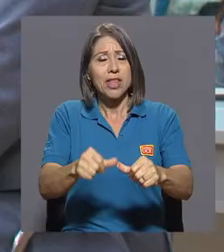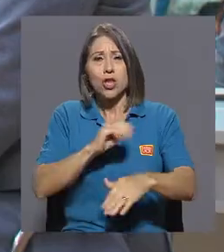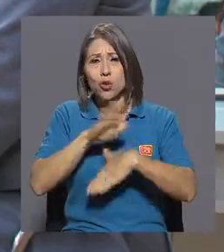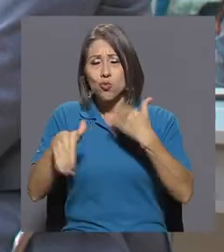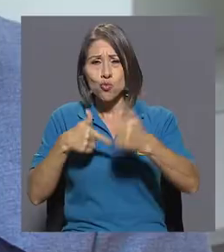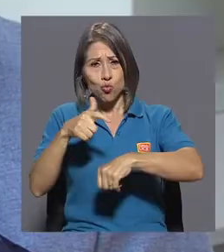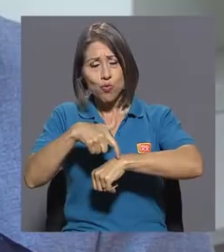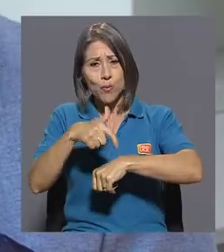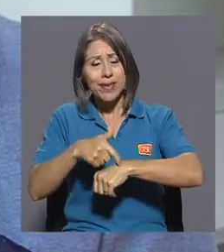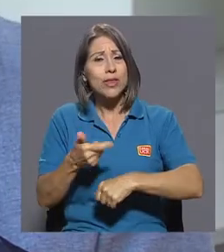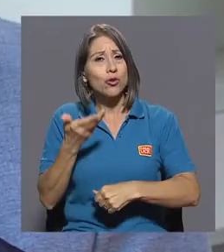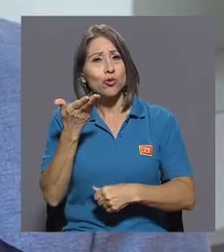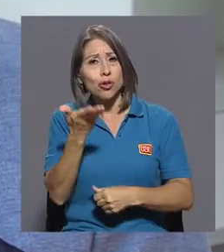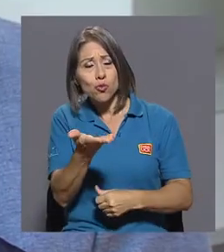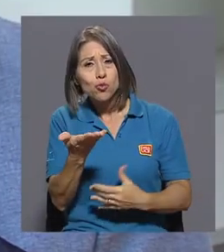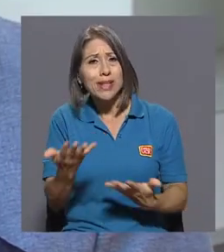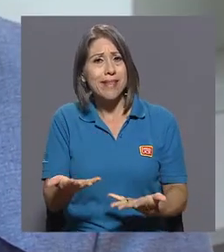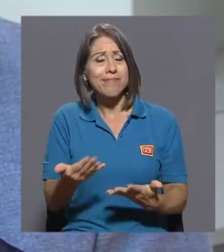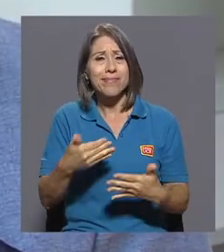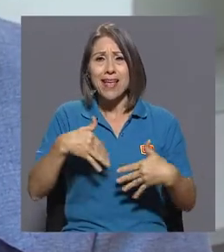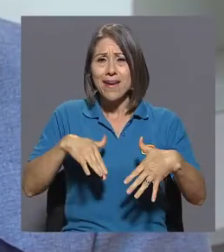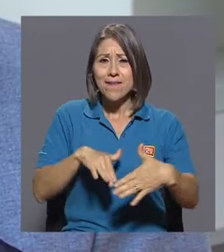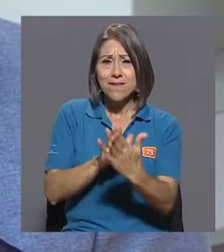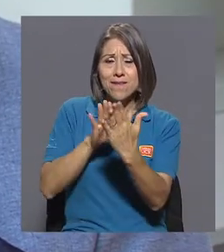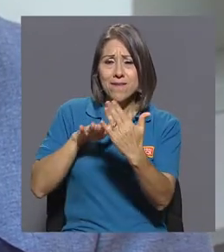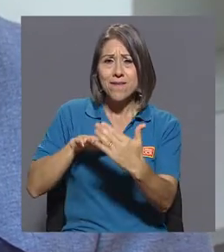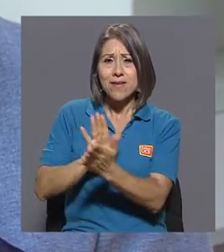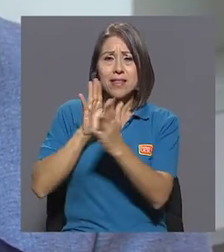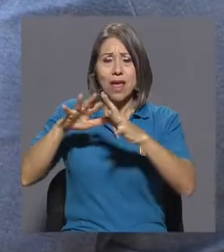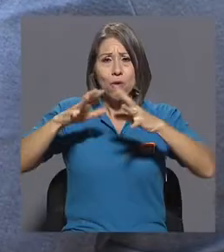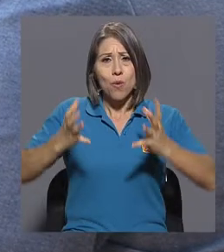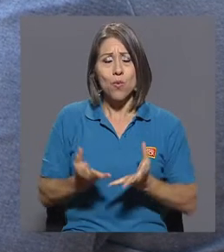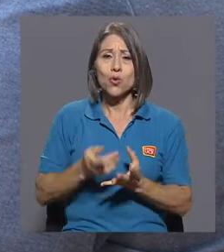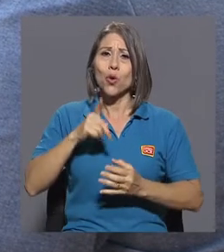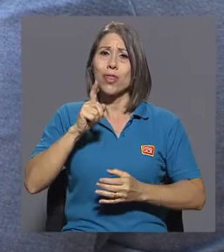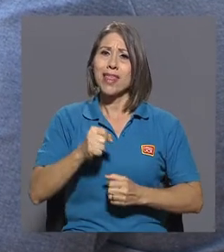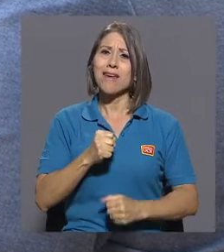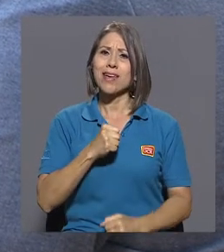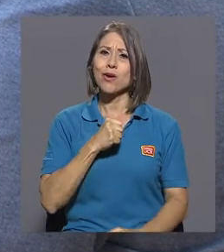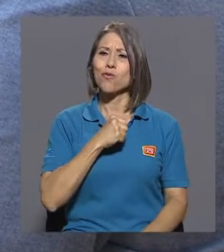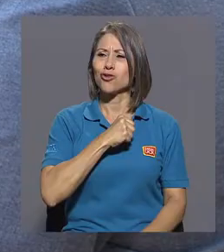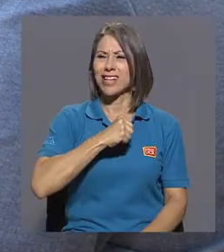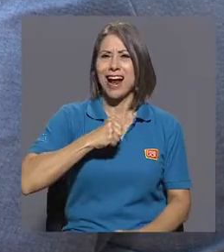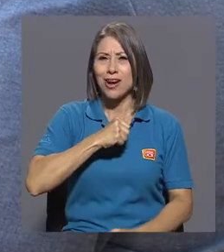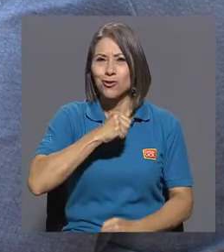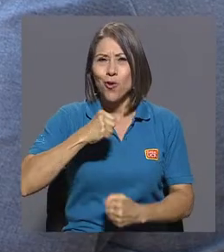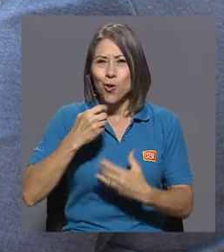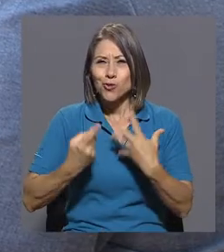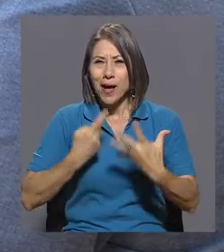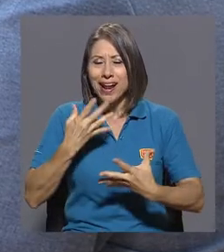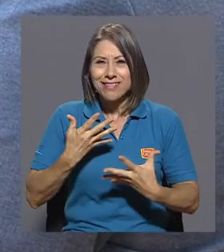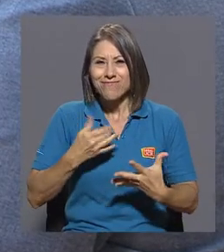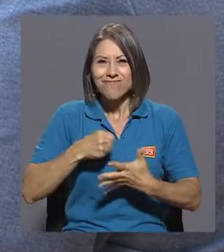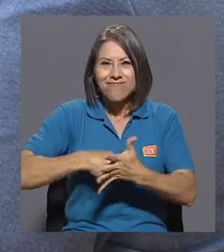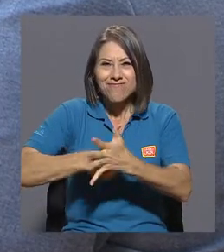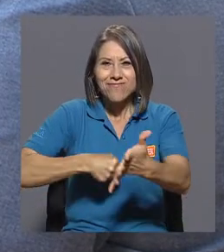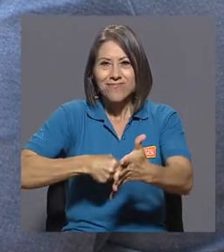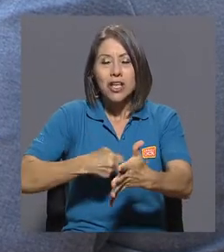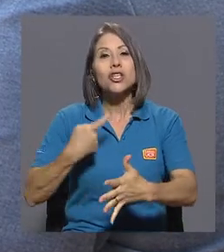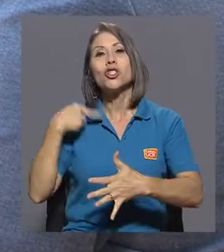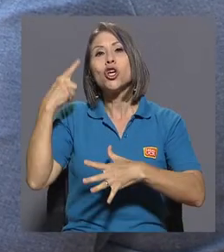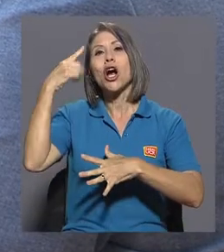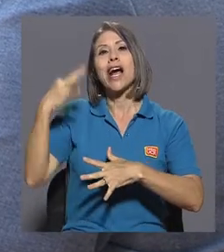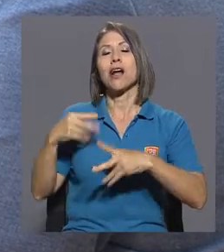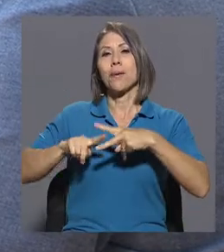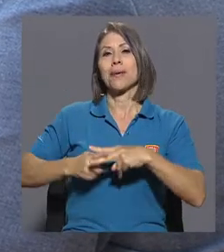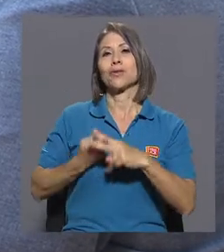se encuentra enfrentado al mundo, tiene que sacar los codos para... Yo creo que empezó desde la casa. Mi papá siempre ha